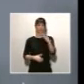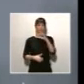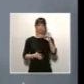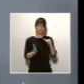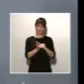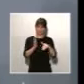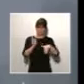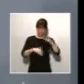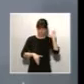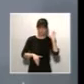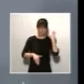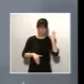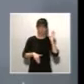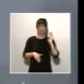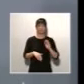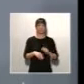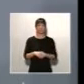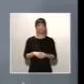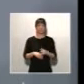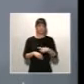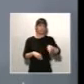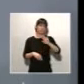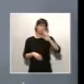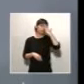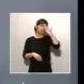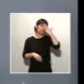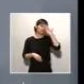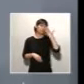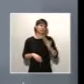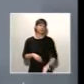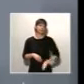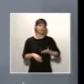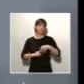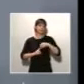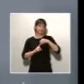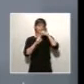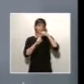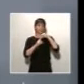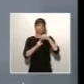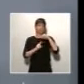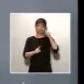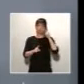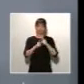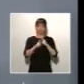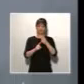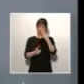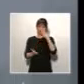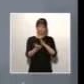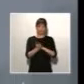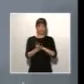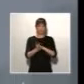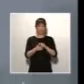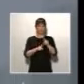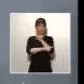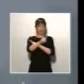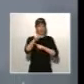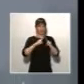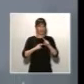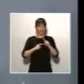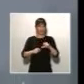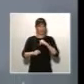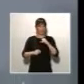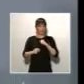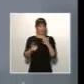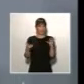son un pilar clave y fundamental para enfrentarse a esta crisis sanitarias. Son ellos quienes están en primera